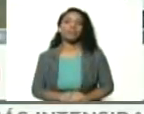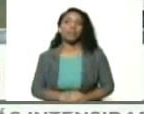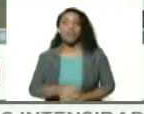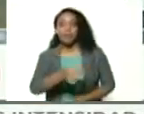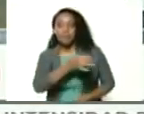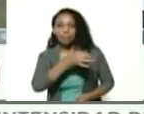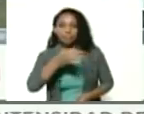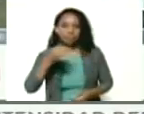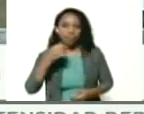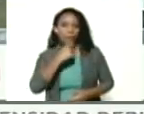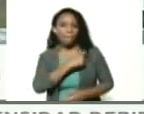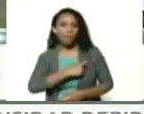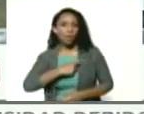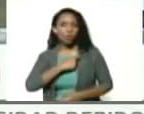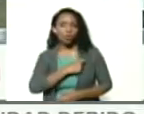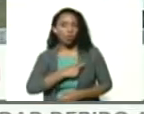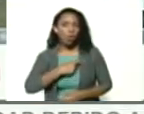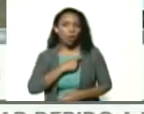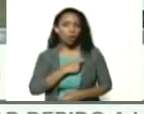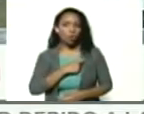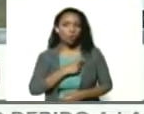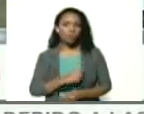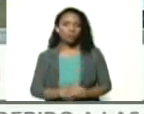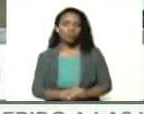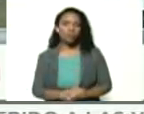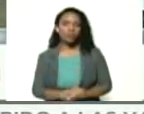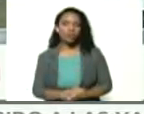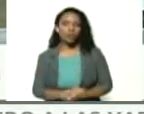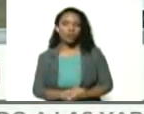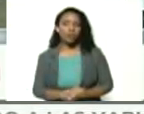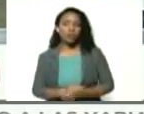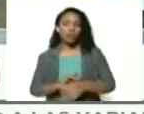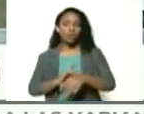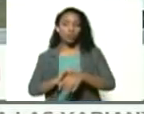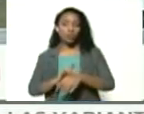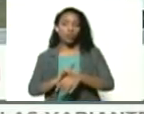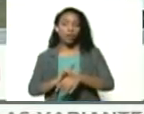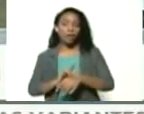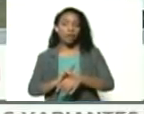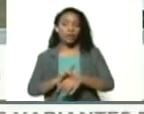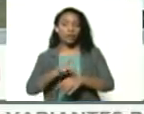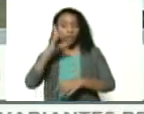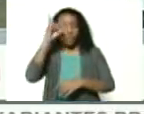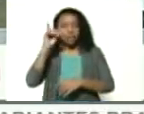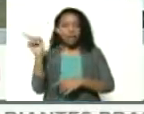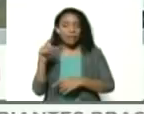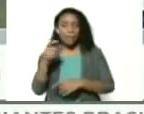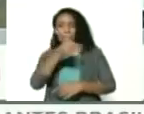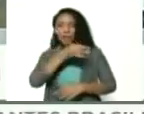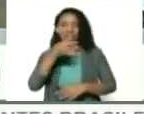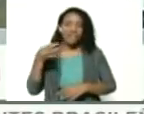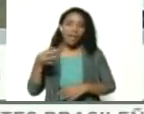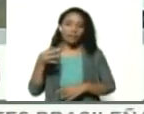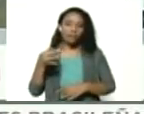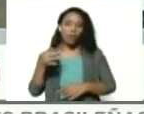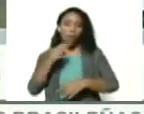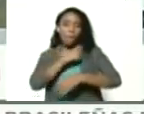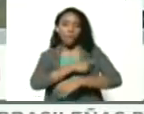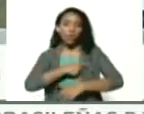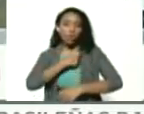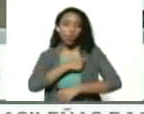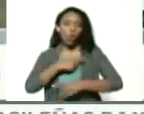Perfeccionar los protocolos, Alvarado, doctora Delcy. Perfeccionar los protocolos de cuidado,